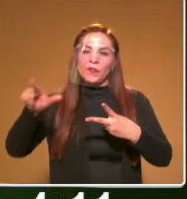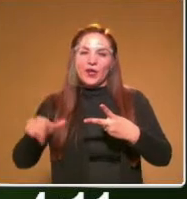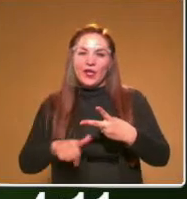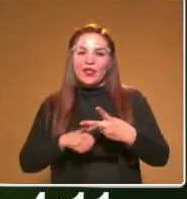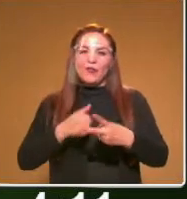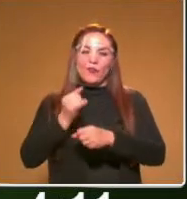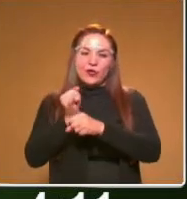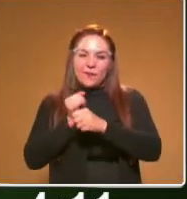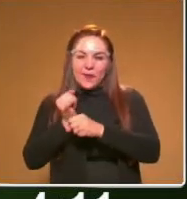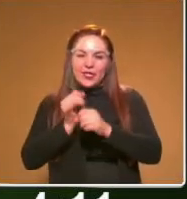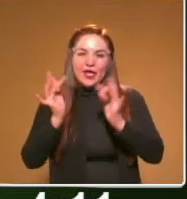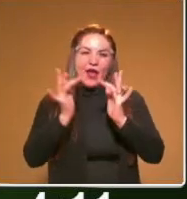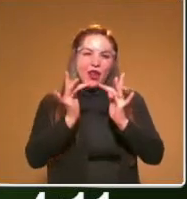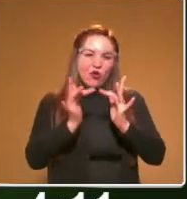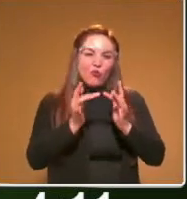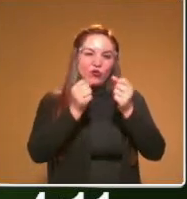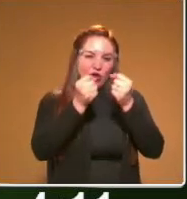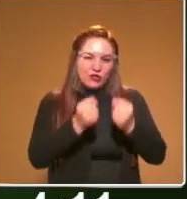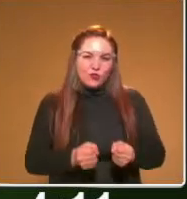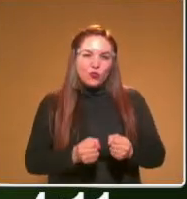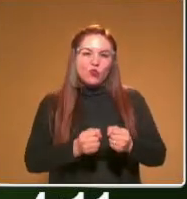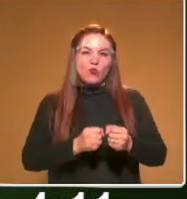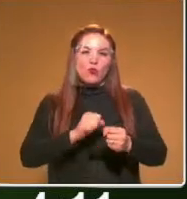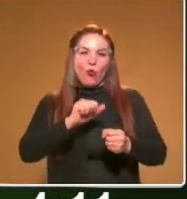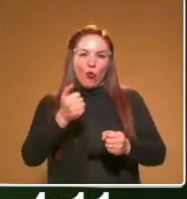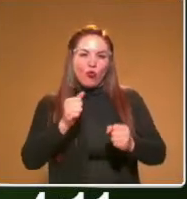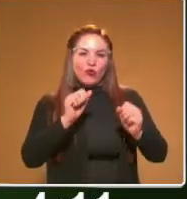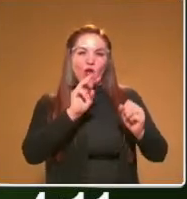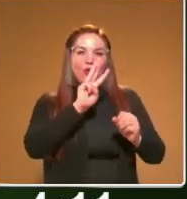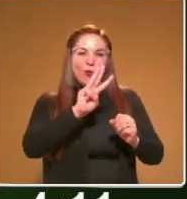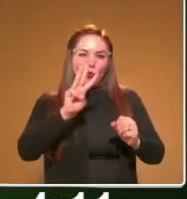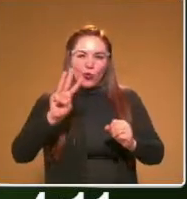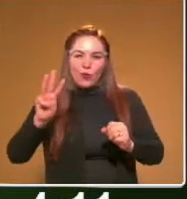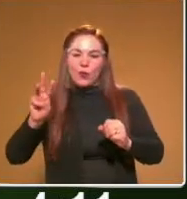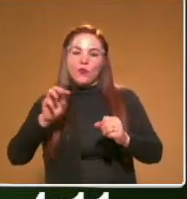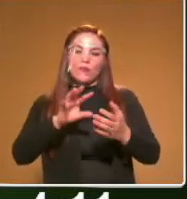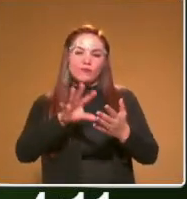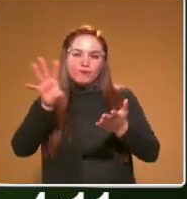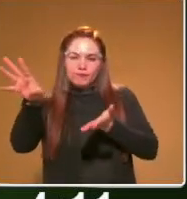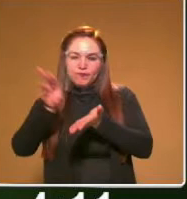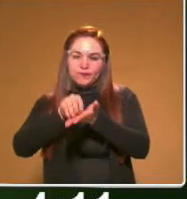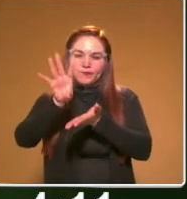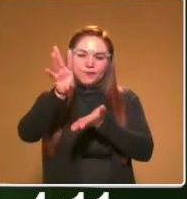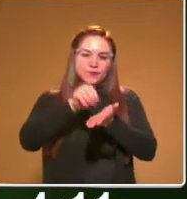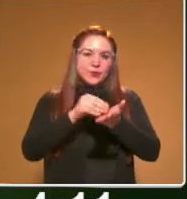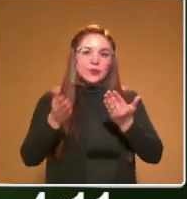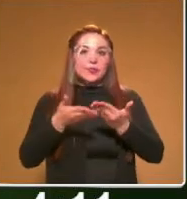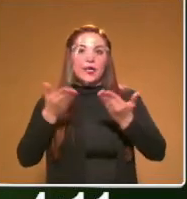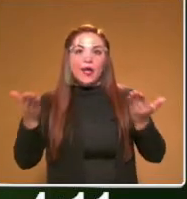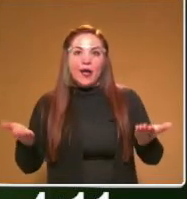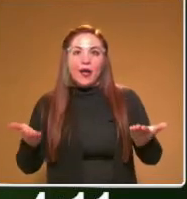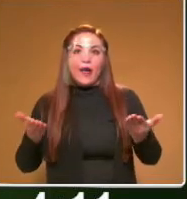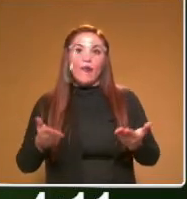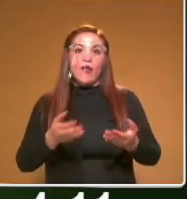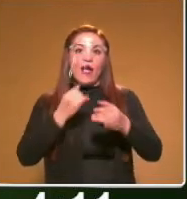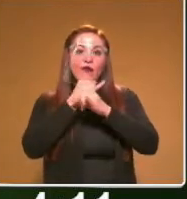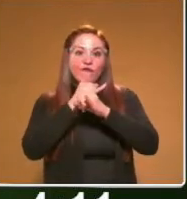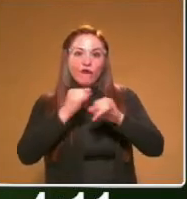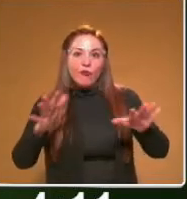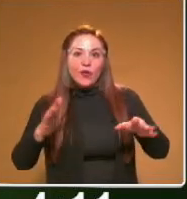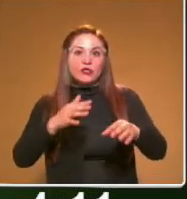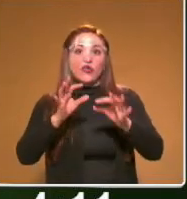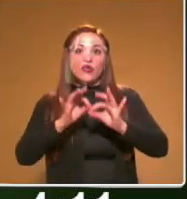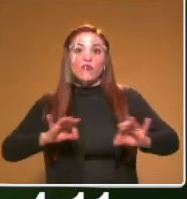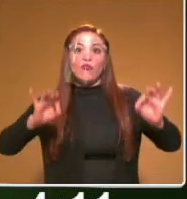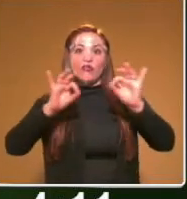segura en la computadora, de tomar otras fuentes escritas, pero ahora es cómo identificamos esa información